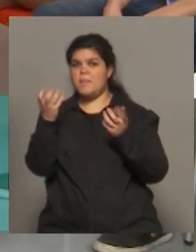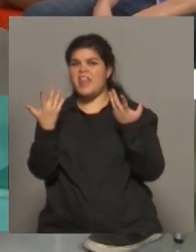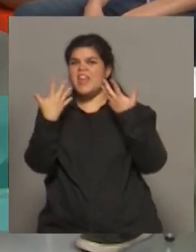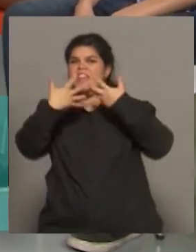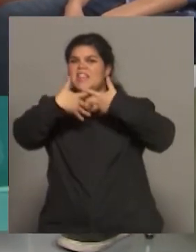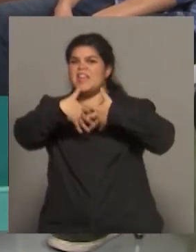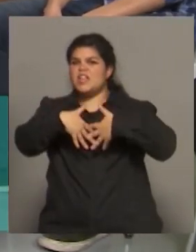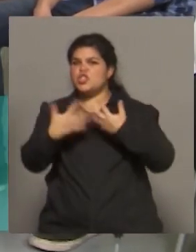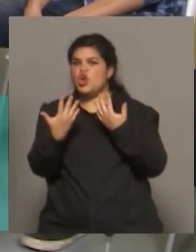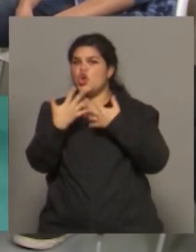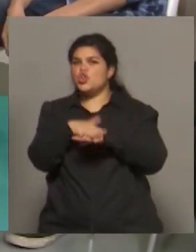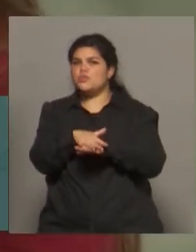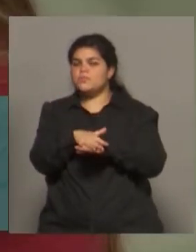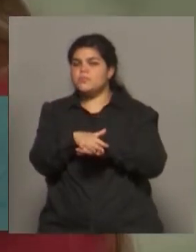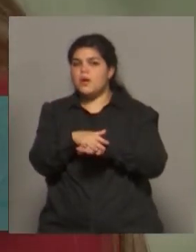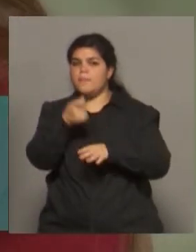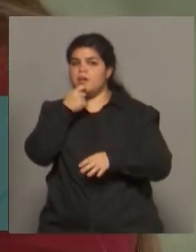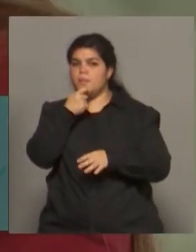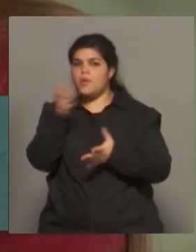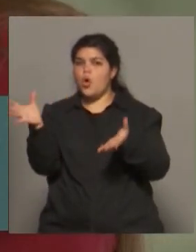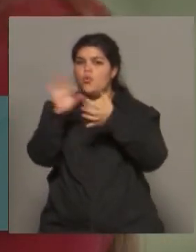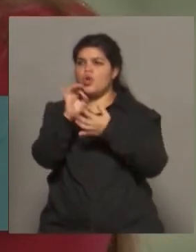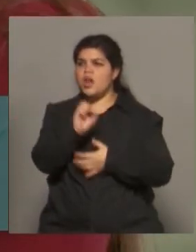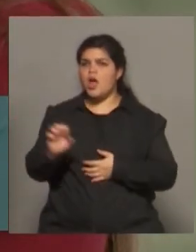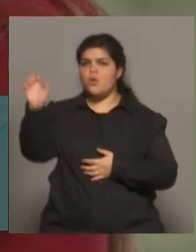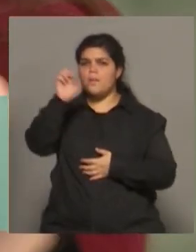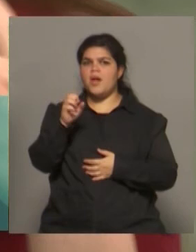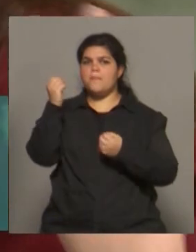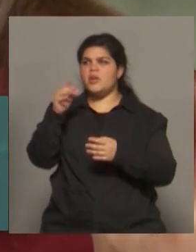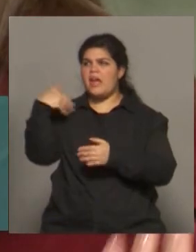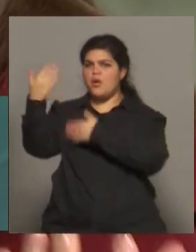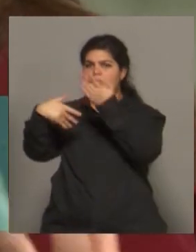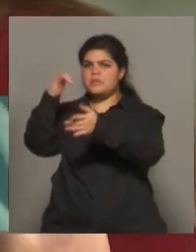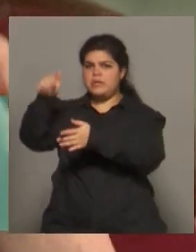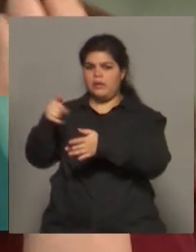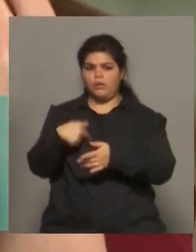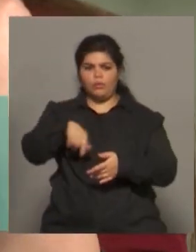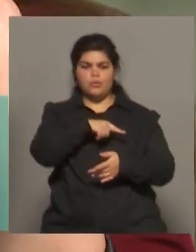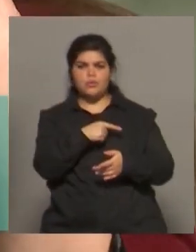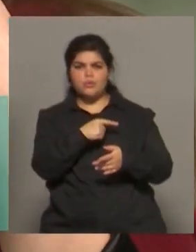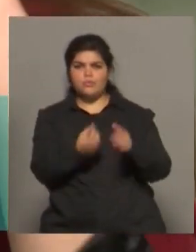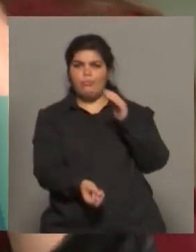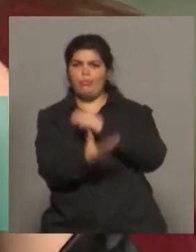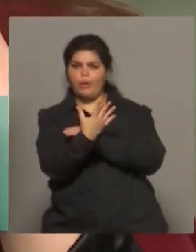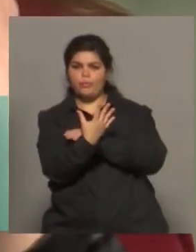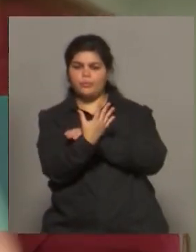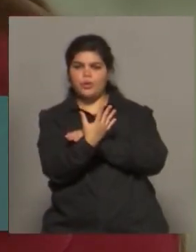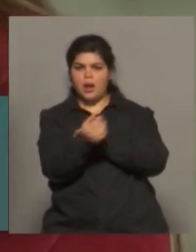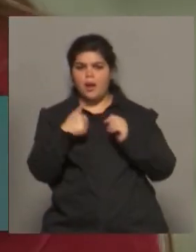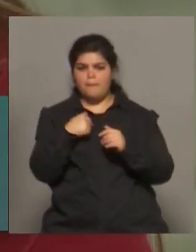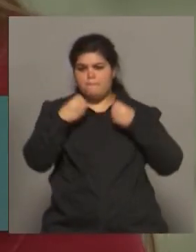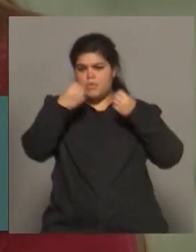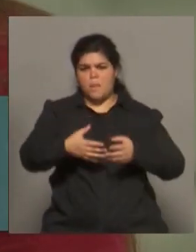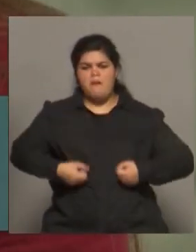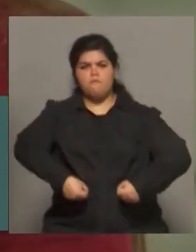que ver por qué, por ejemplo, la Unión Europea funcionó y nosotros como Mercosur tuvimos un auge al